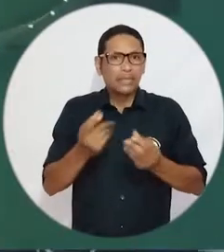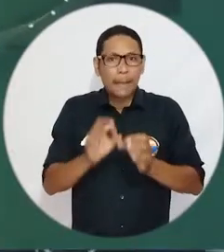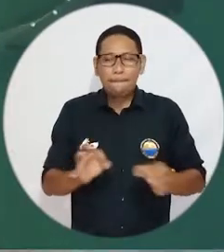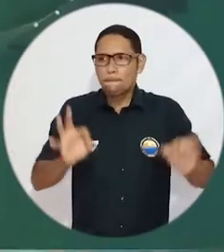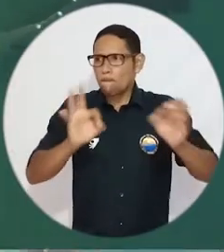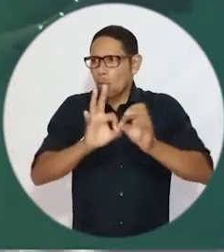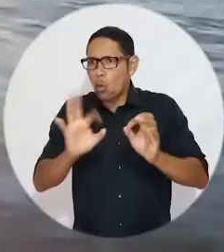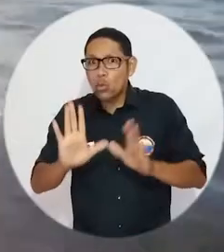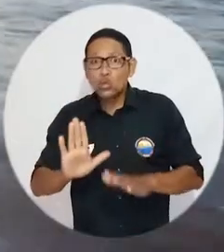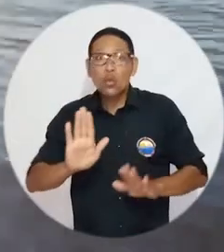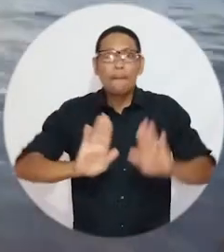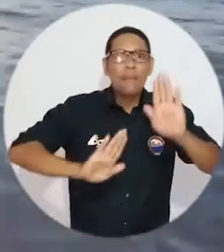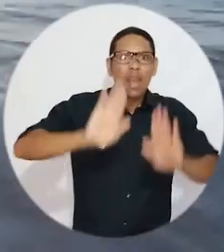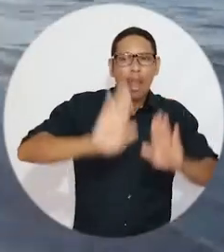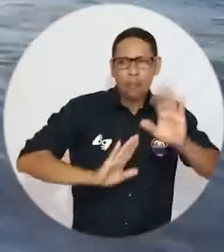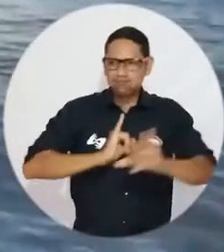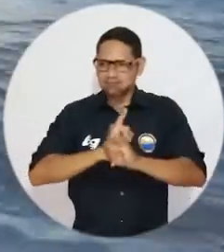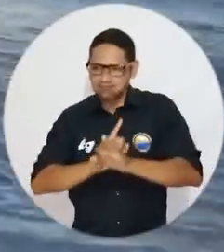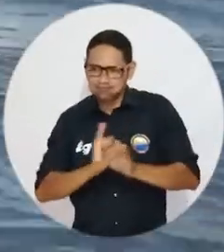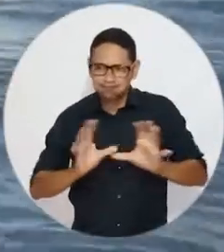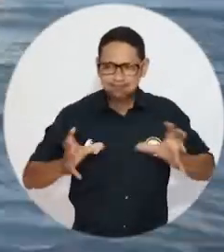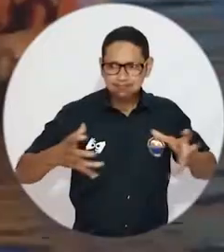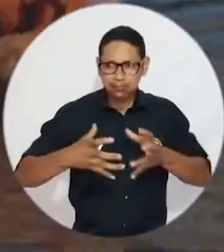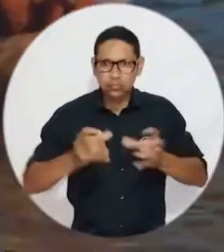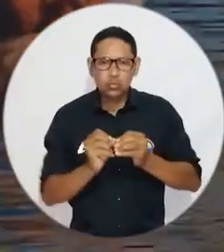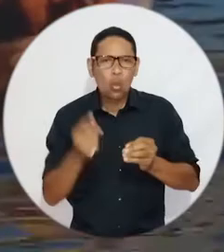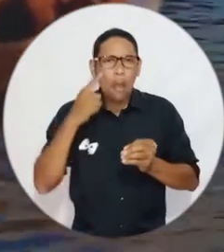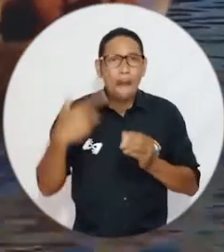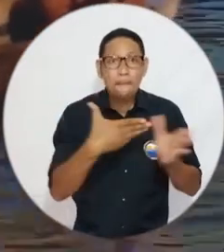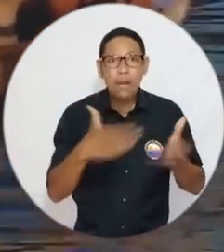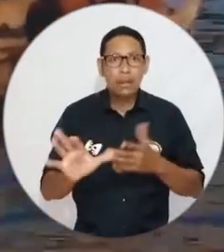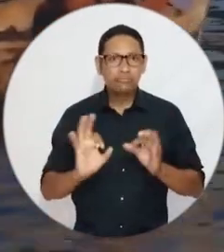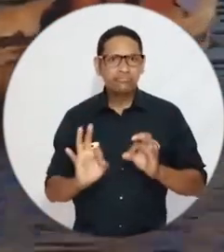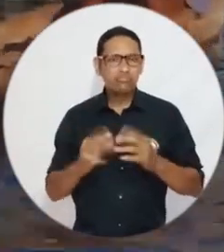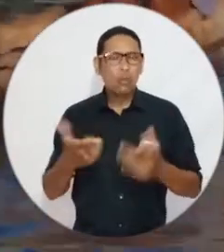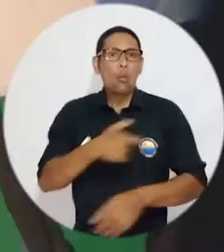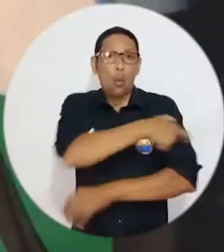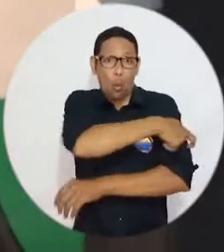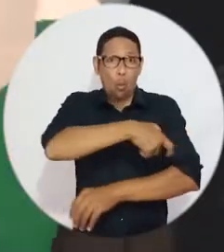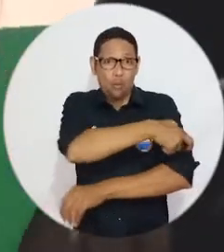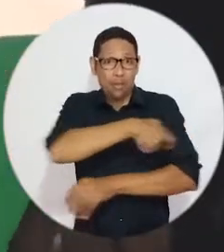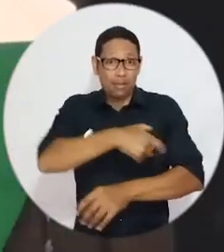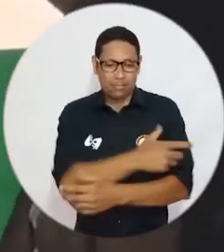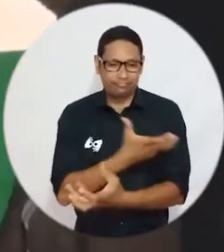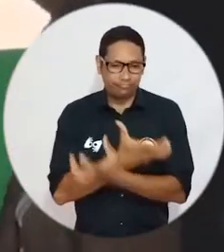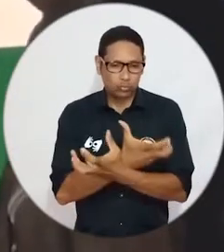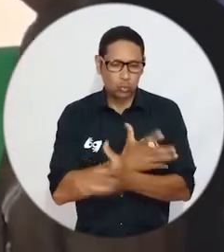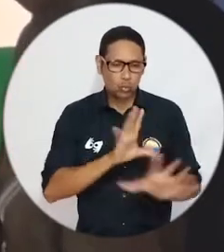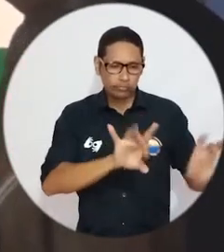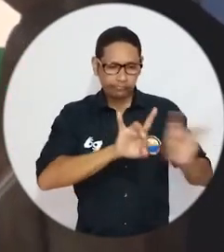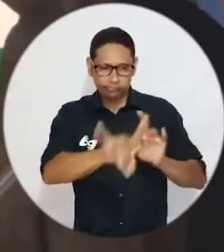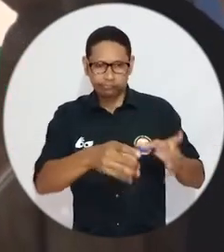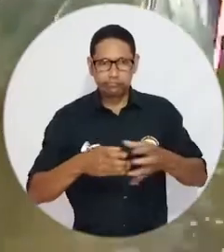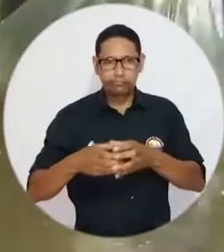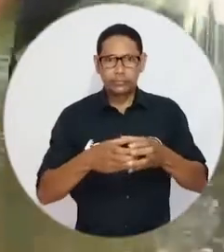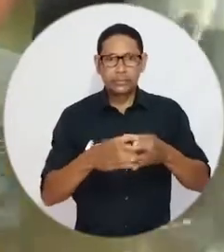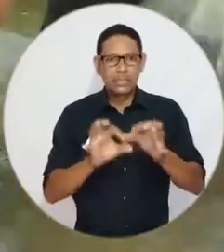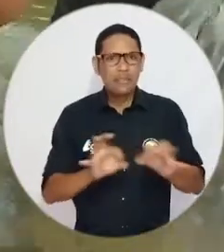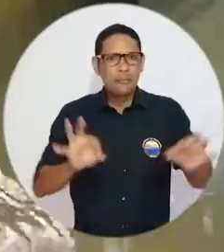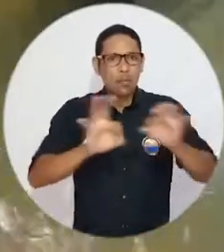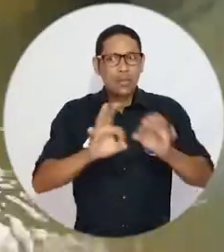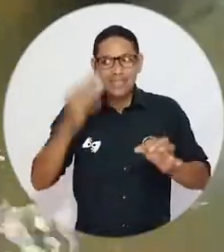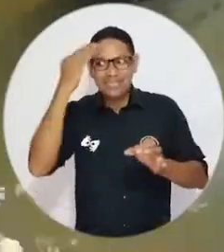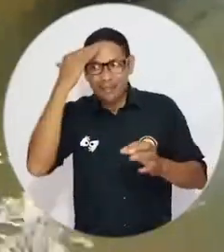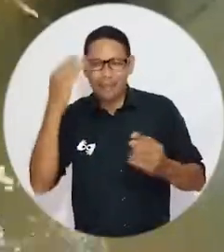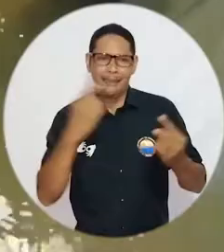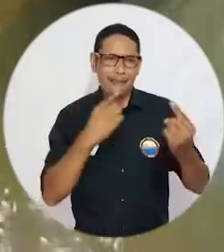de institucionalizar su participación en este plan maestro fue la creación del comité científico. Era necesario que el